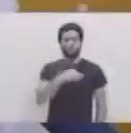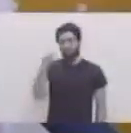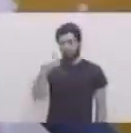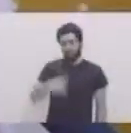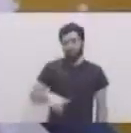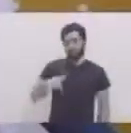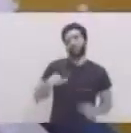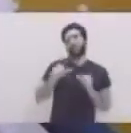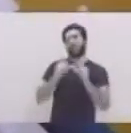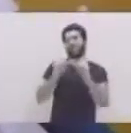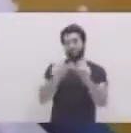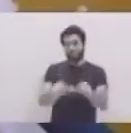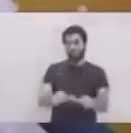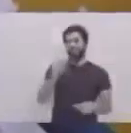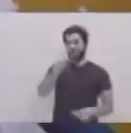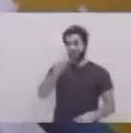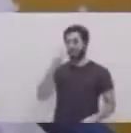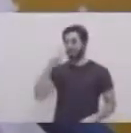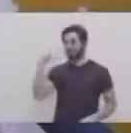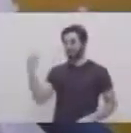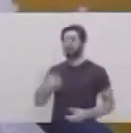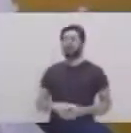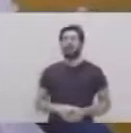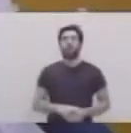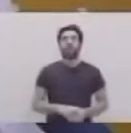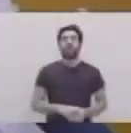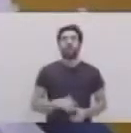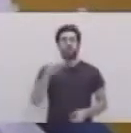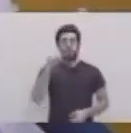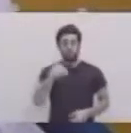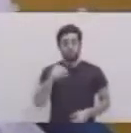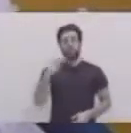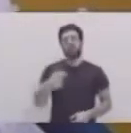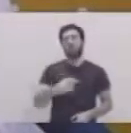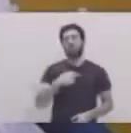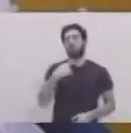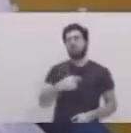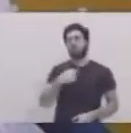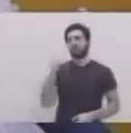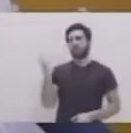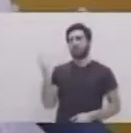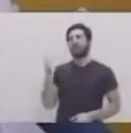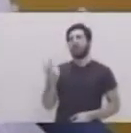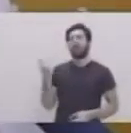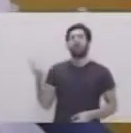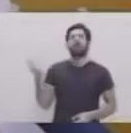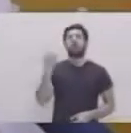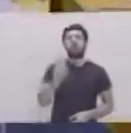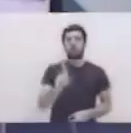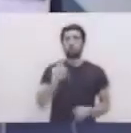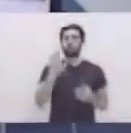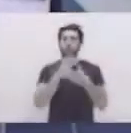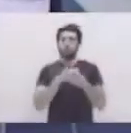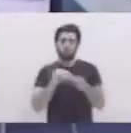Seguimos con más de su programa Aprendo en Casa. Hoy nos acompaña Rina Flores para contarnos una fábula bastante bonita. Rina,